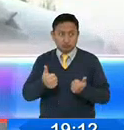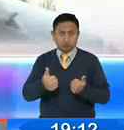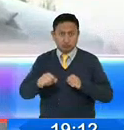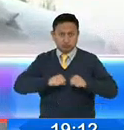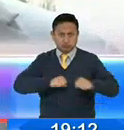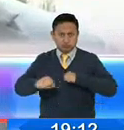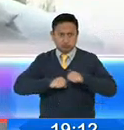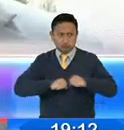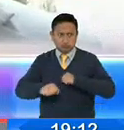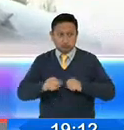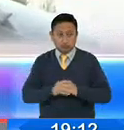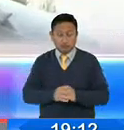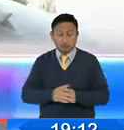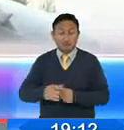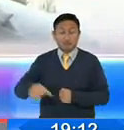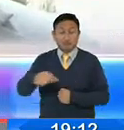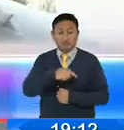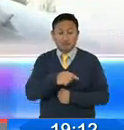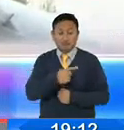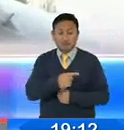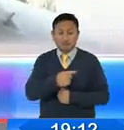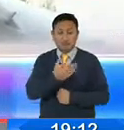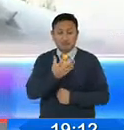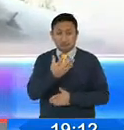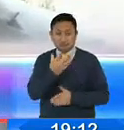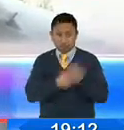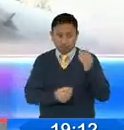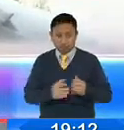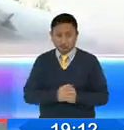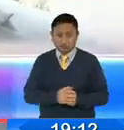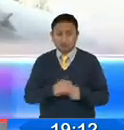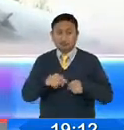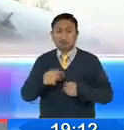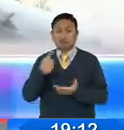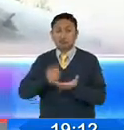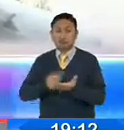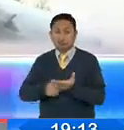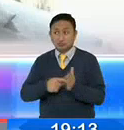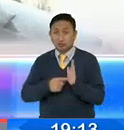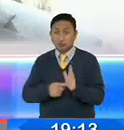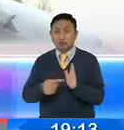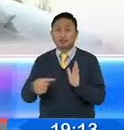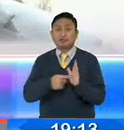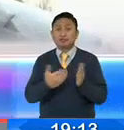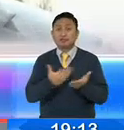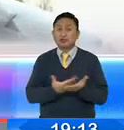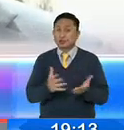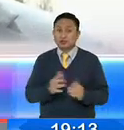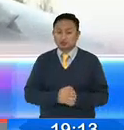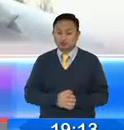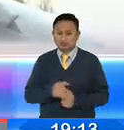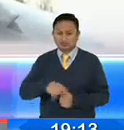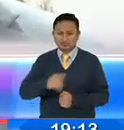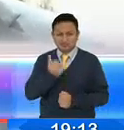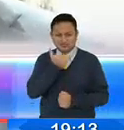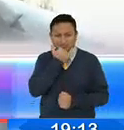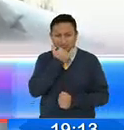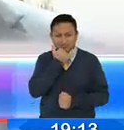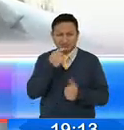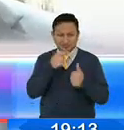tiene muchas falencias y hoy con el resultado de la audiencia así se lo demuestra. Había muchos errores, lo hemos